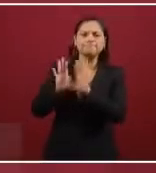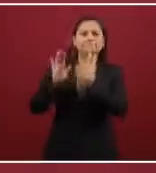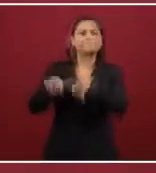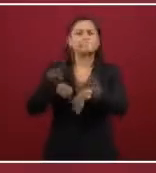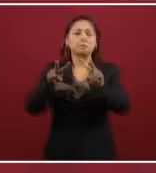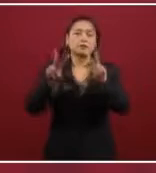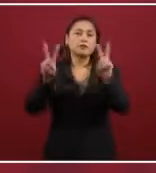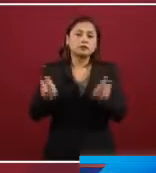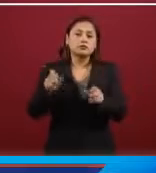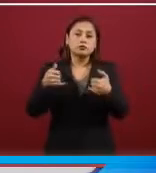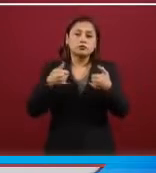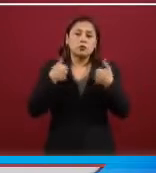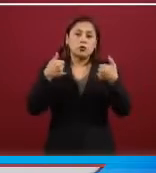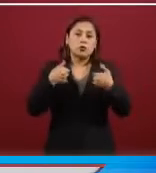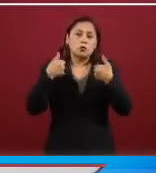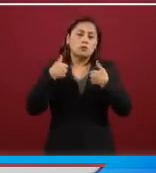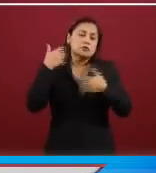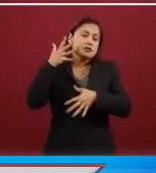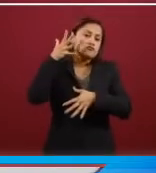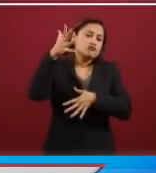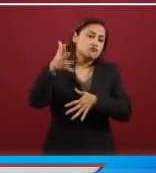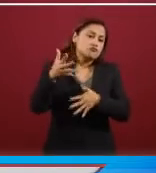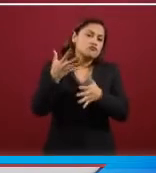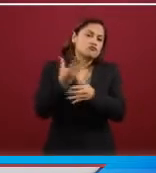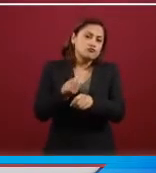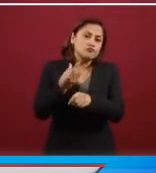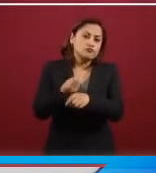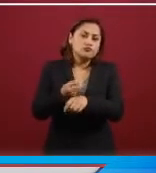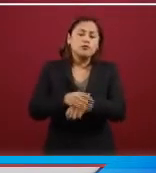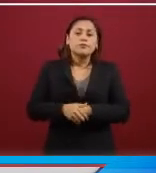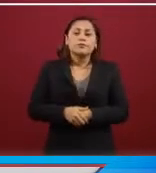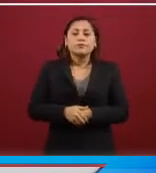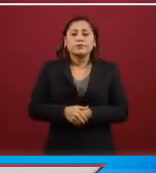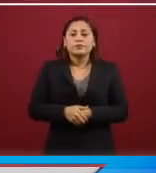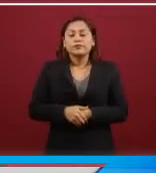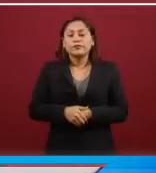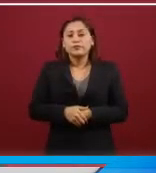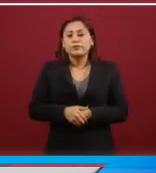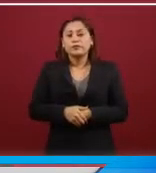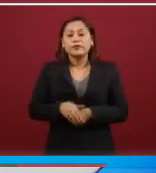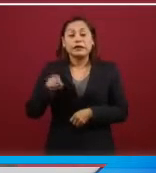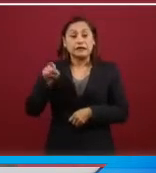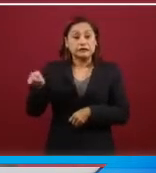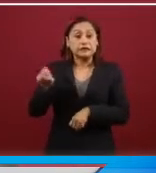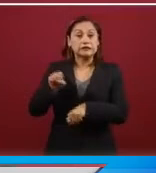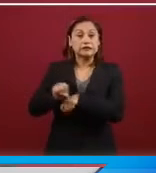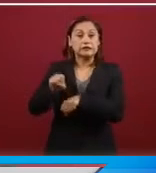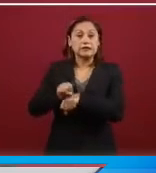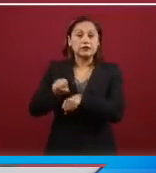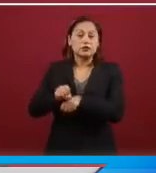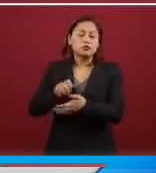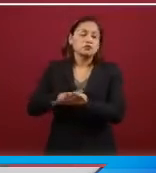impuestos. Avance de plan migratorio. Ha disminuido de forma importante el flujo migratorio. Se han presentado ya